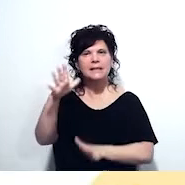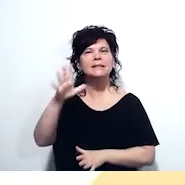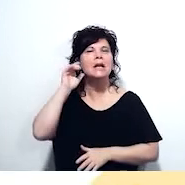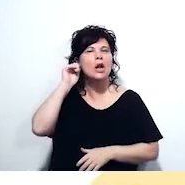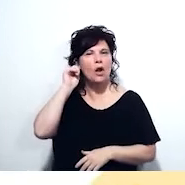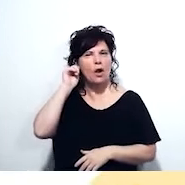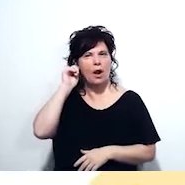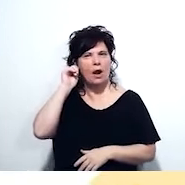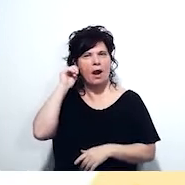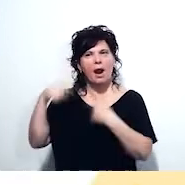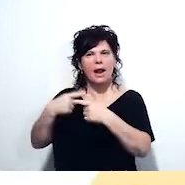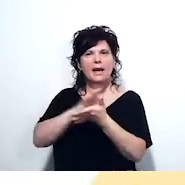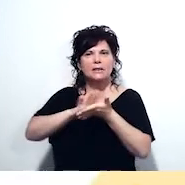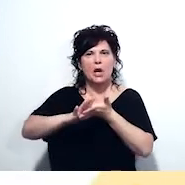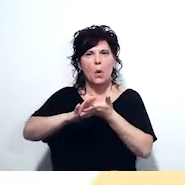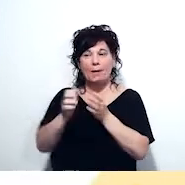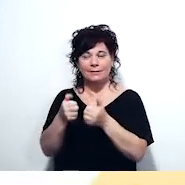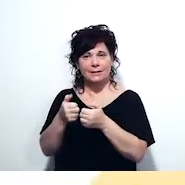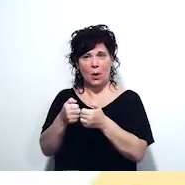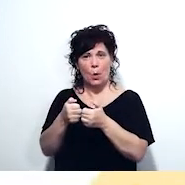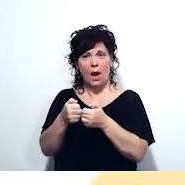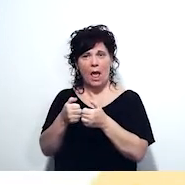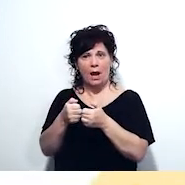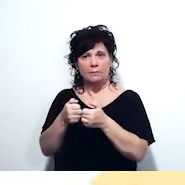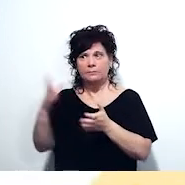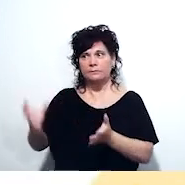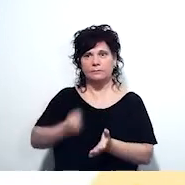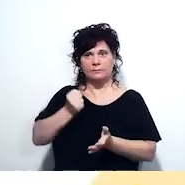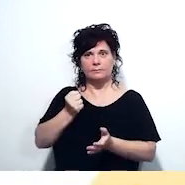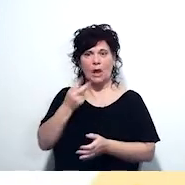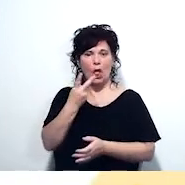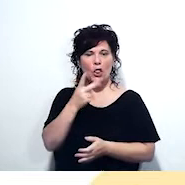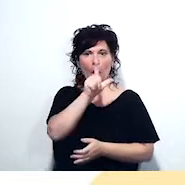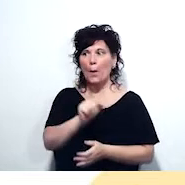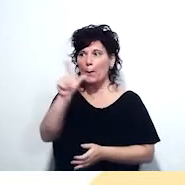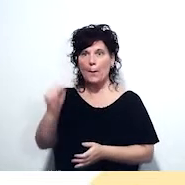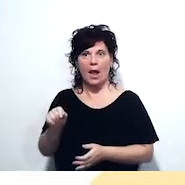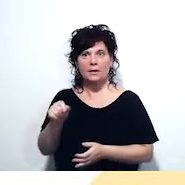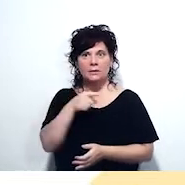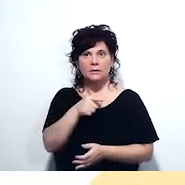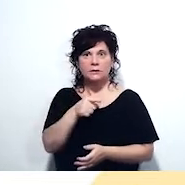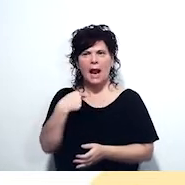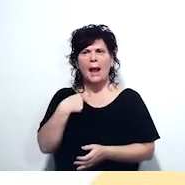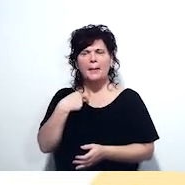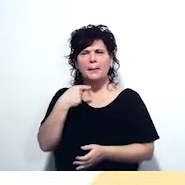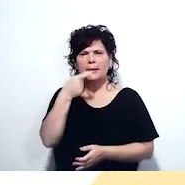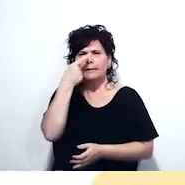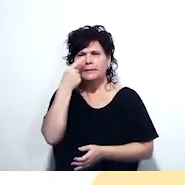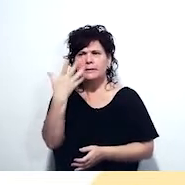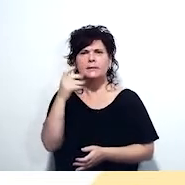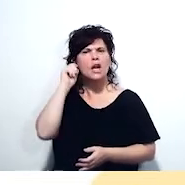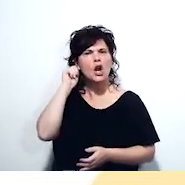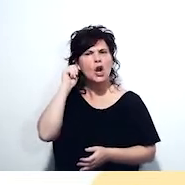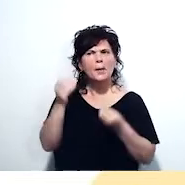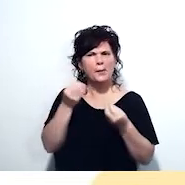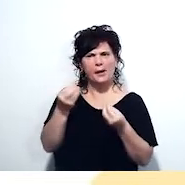5G es la nueva generación de telefonía móvil. La más alta tasa de adopción está en estos dos países. ¿Por qué me importa el 5G? 5G no importa